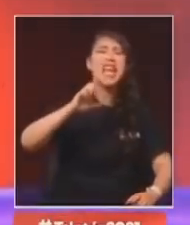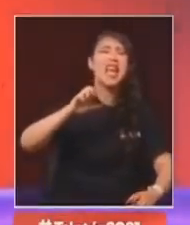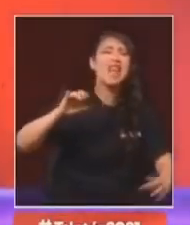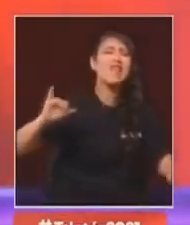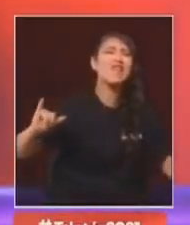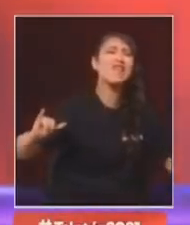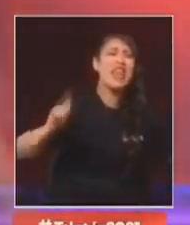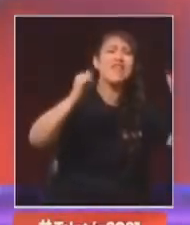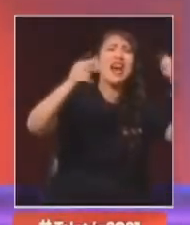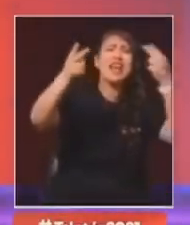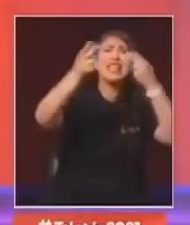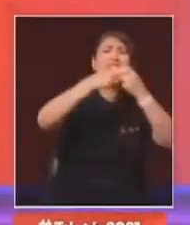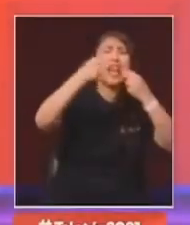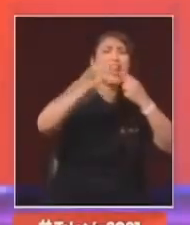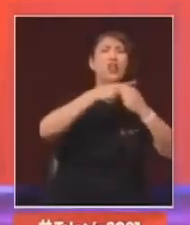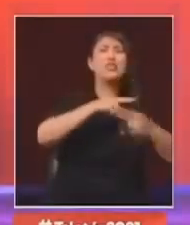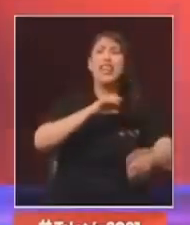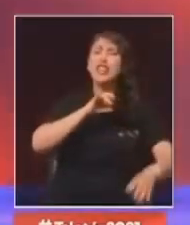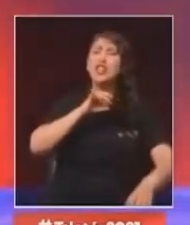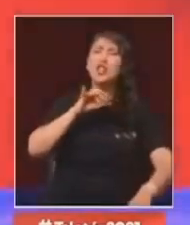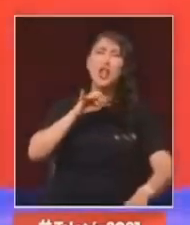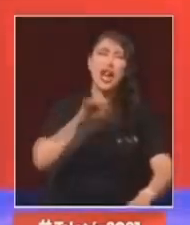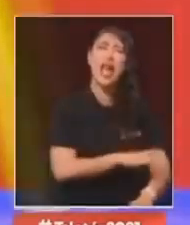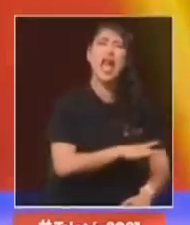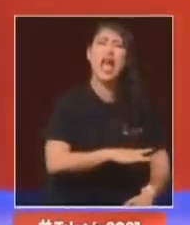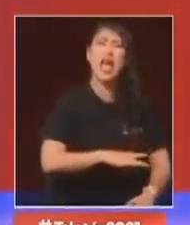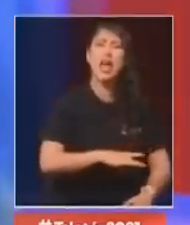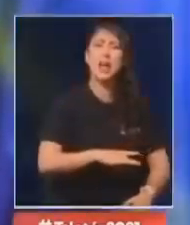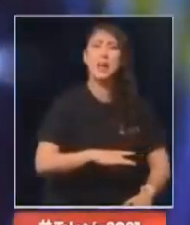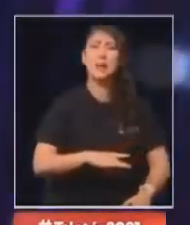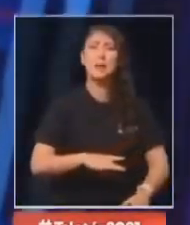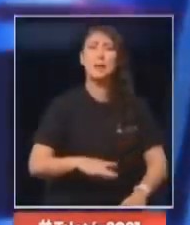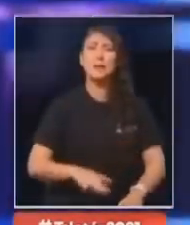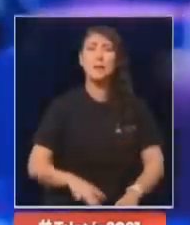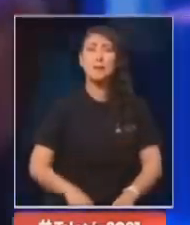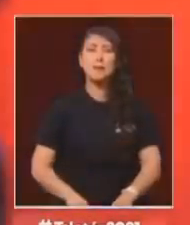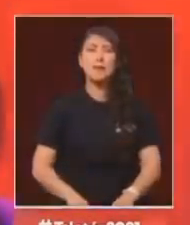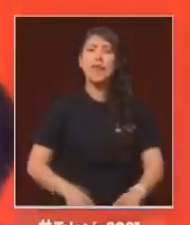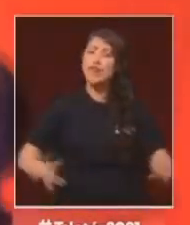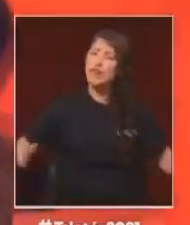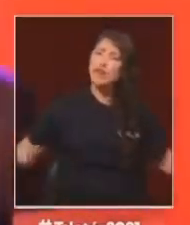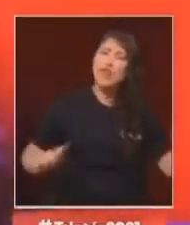¡Viva Chile! ¡Chile! ¡Vamos! ¡Vamos!